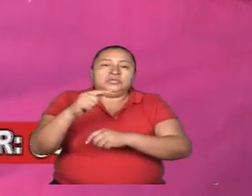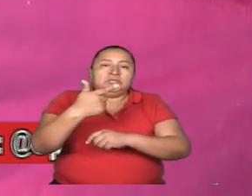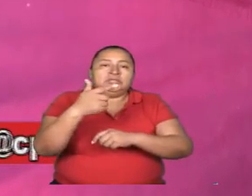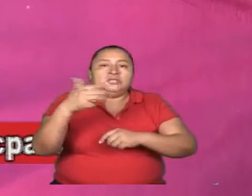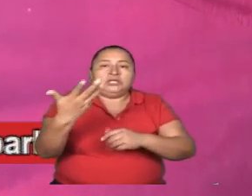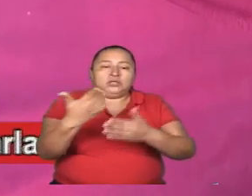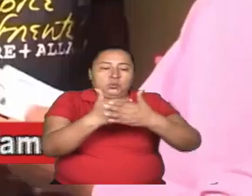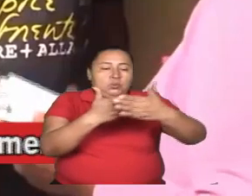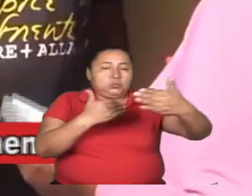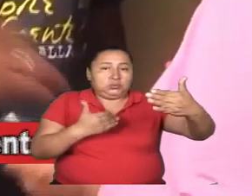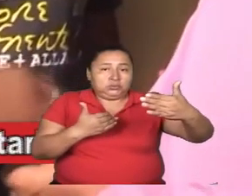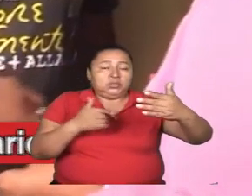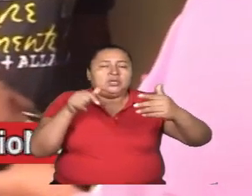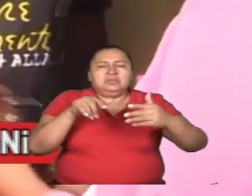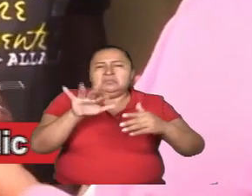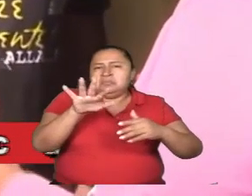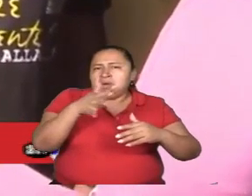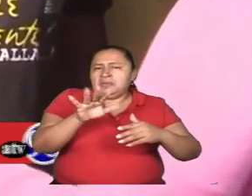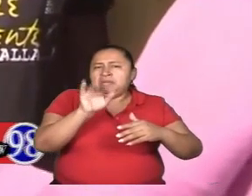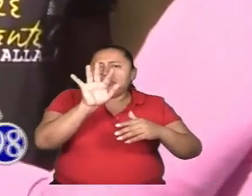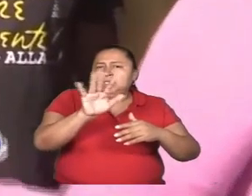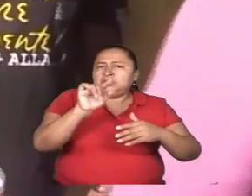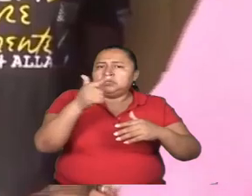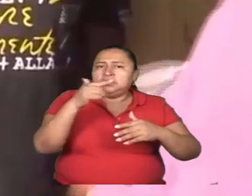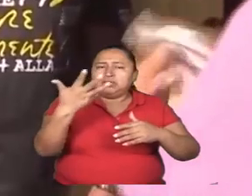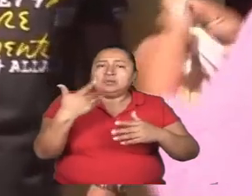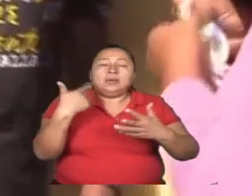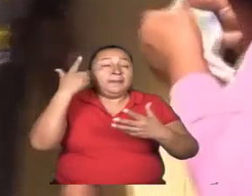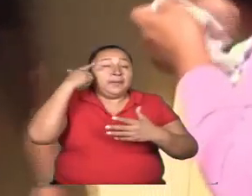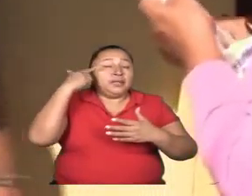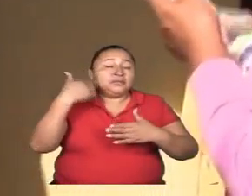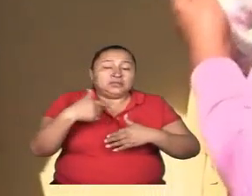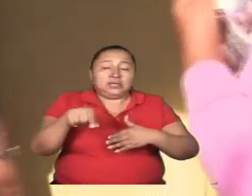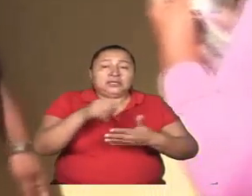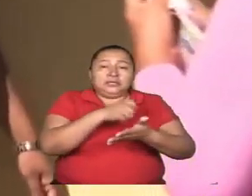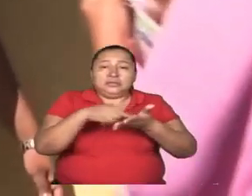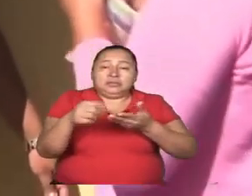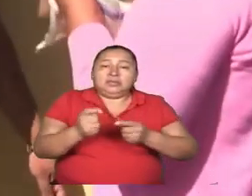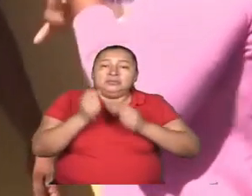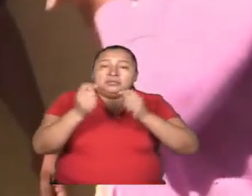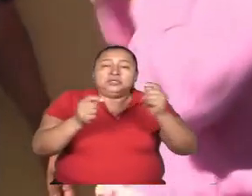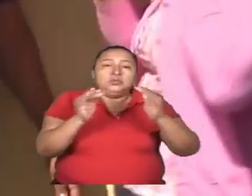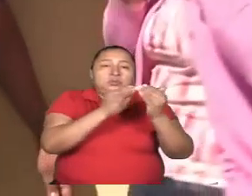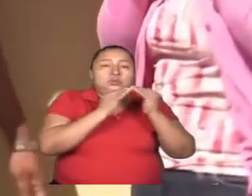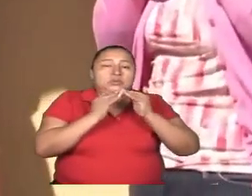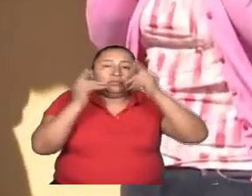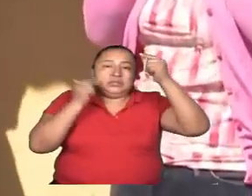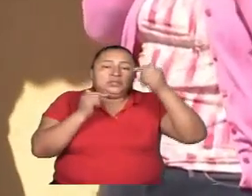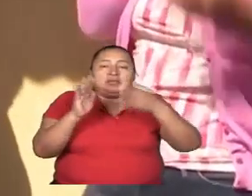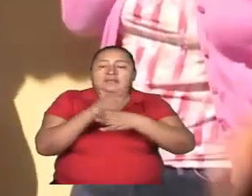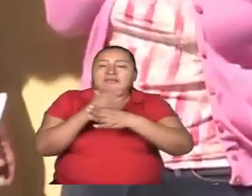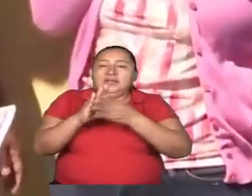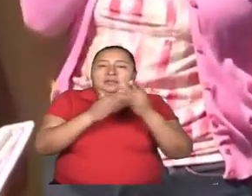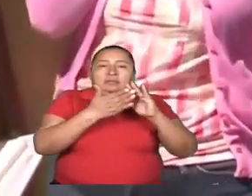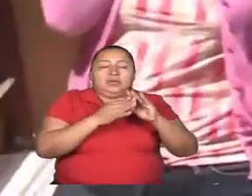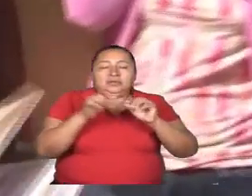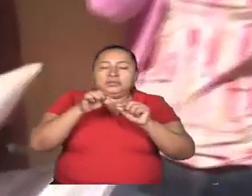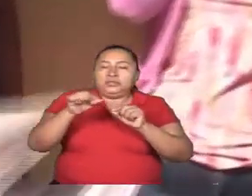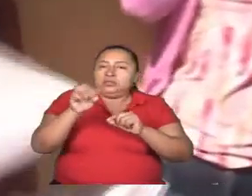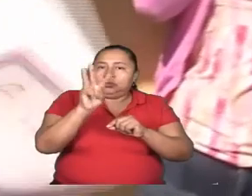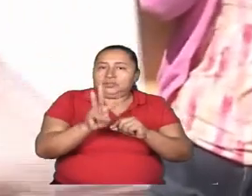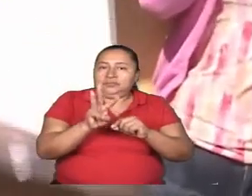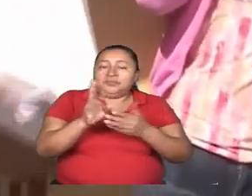de propiedad de un estimado de 579 que se tiene previsto en esta semana, esto en Ciudad Sandino y en barrios del Distrito 3,